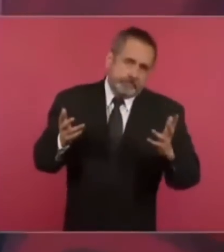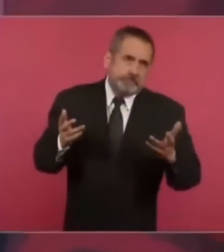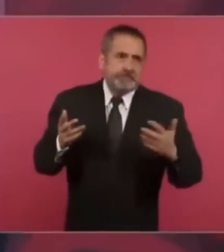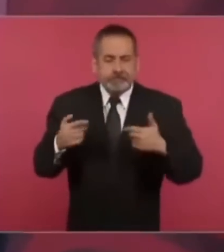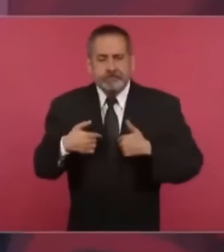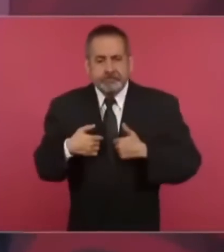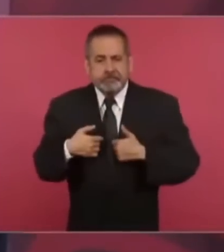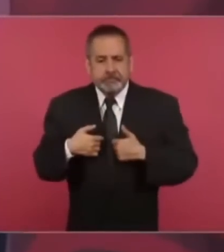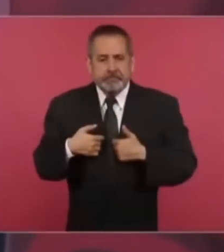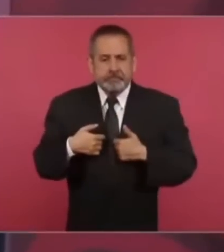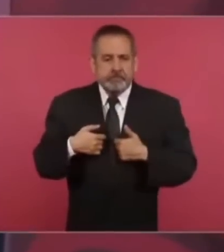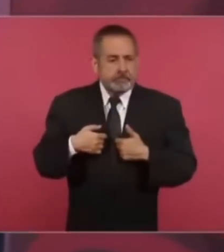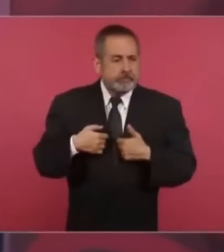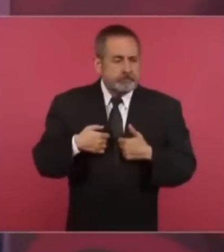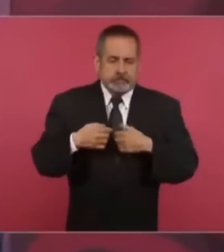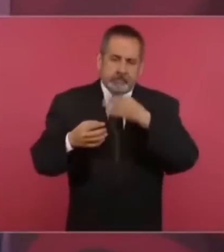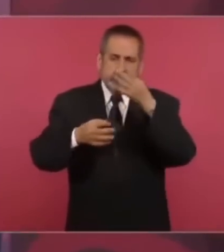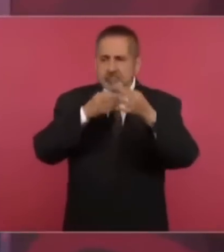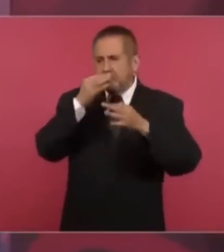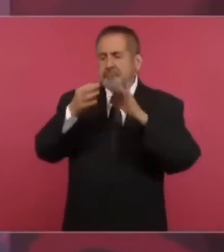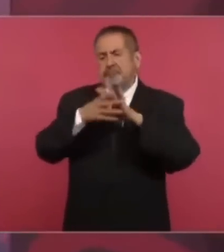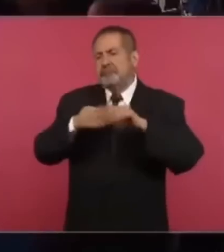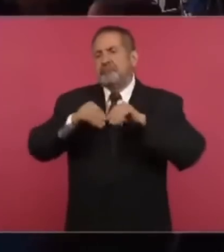que hablar de estos temas,